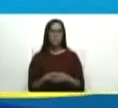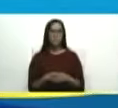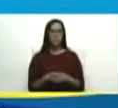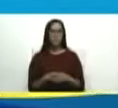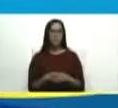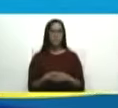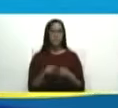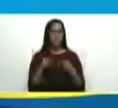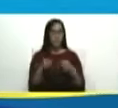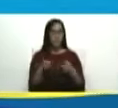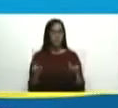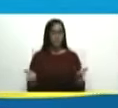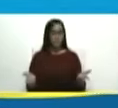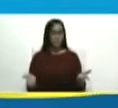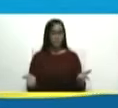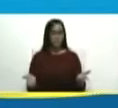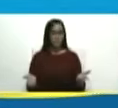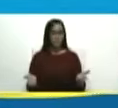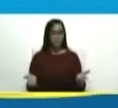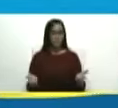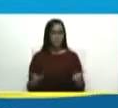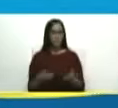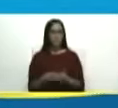Y así fue.